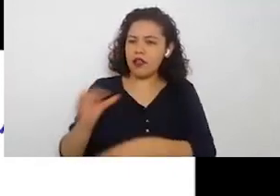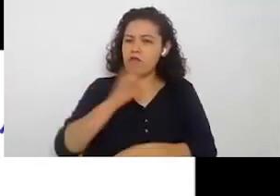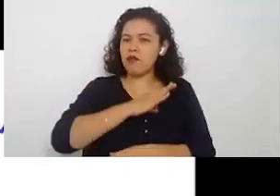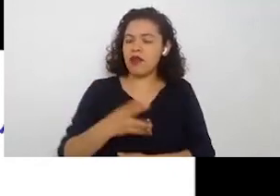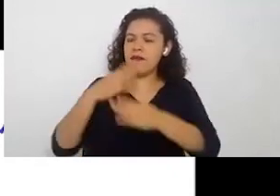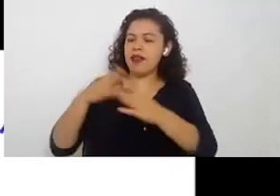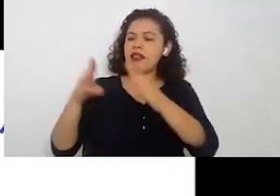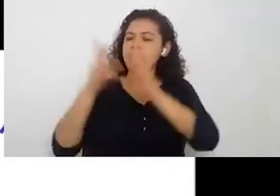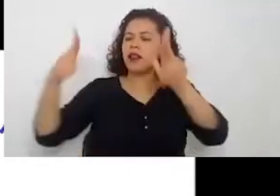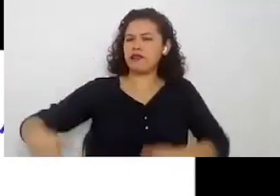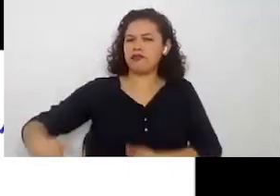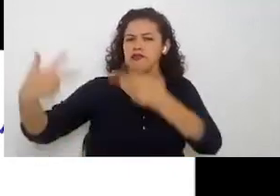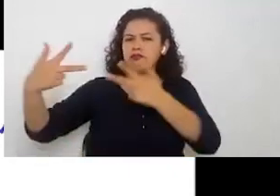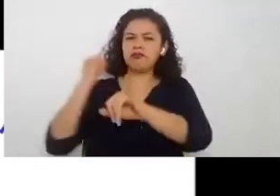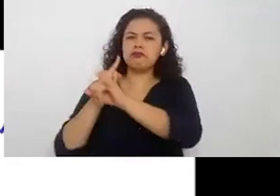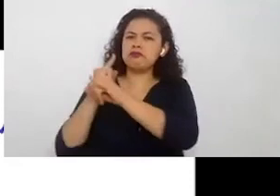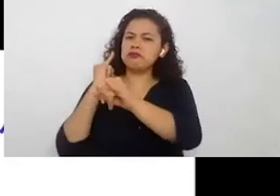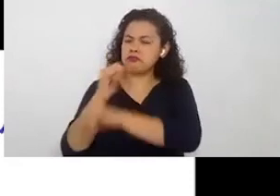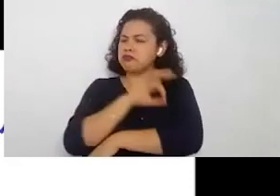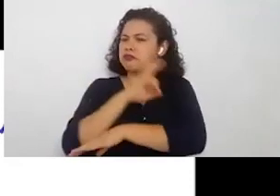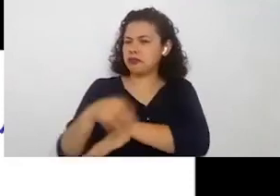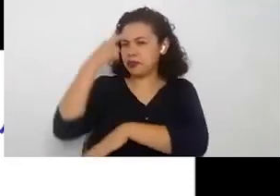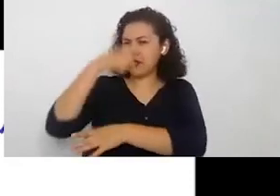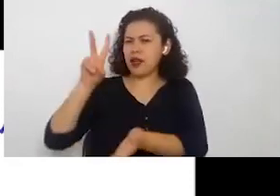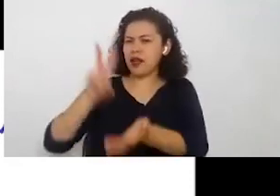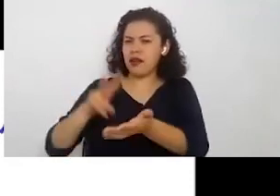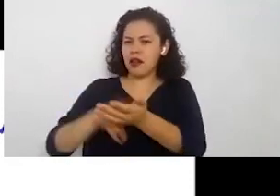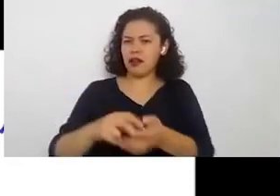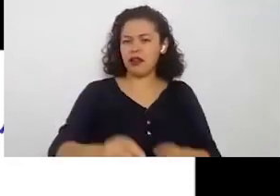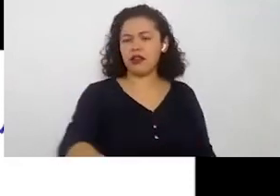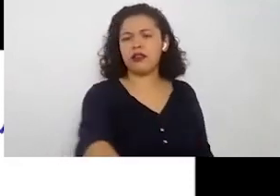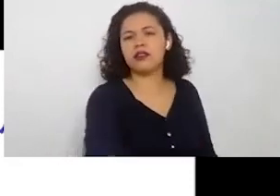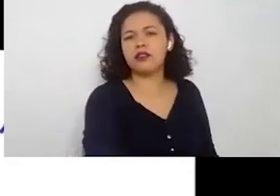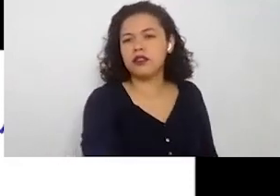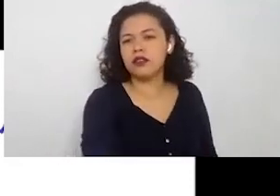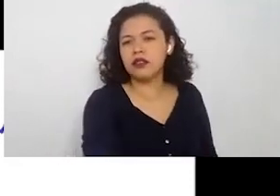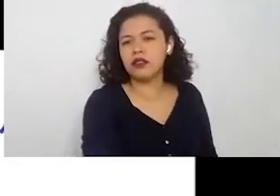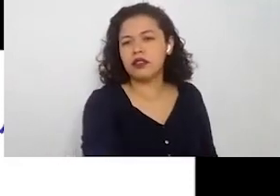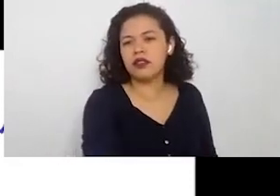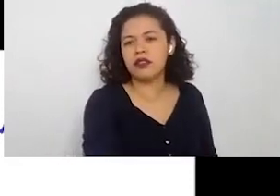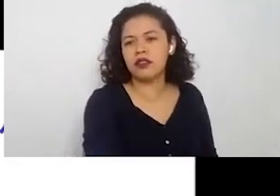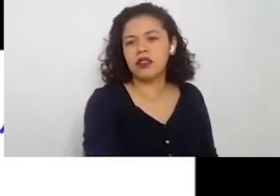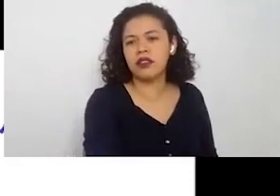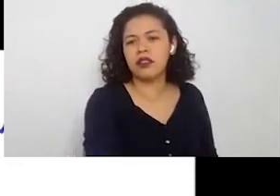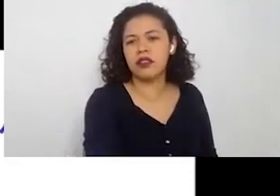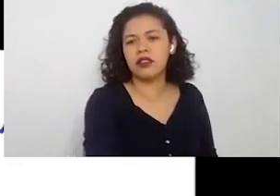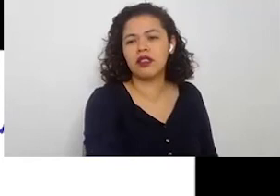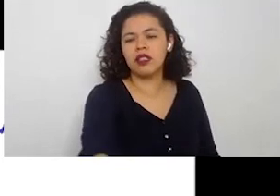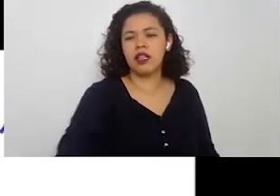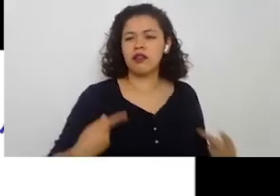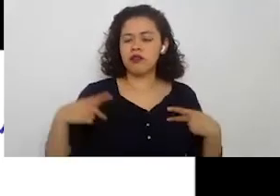herramientas digitales que dejen valores, estímulos en nuestros beneficiarios, ¿verdad? Asegurar